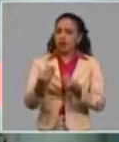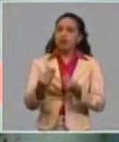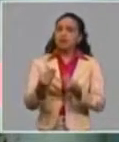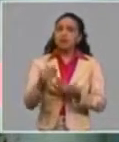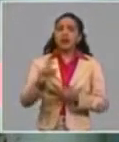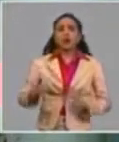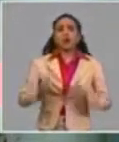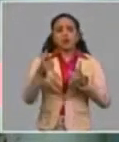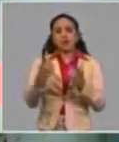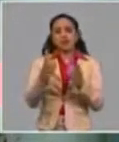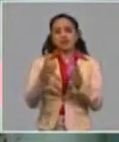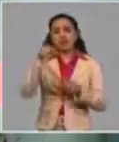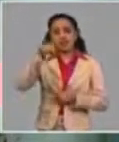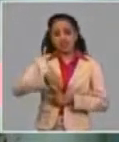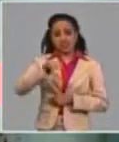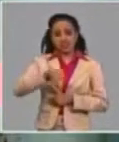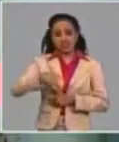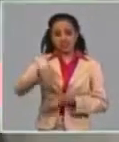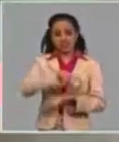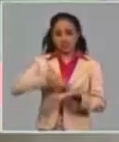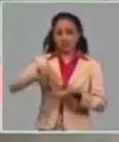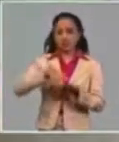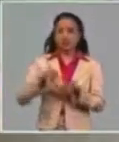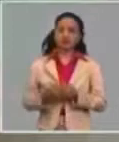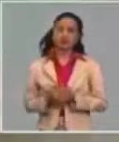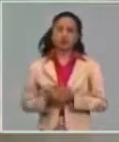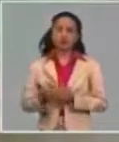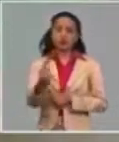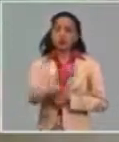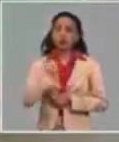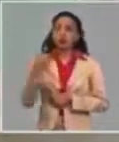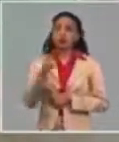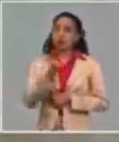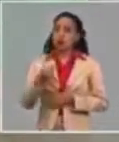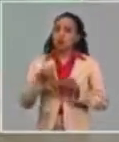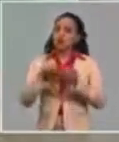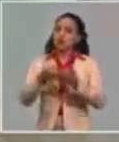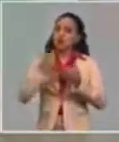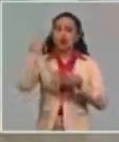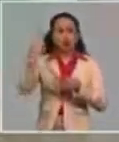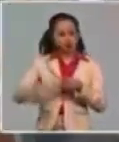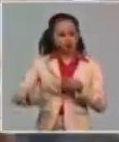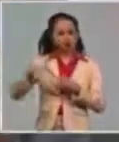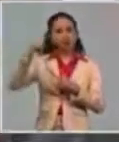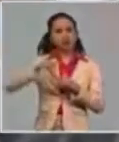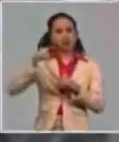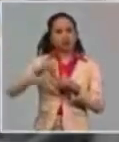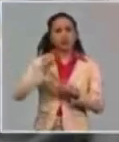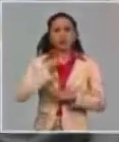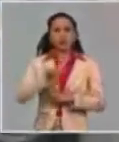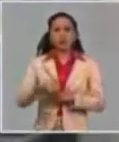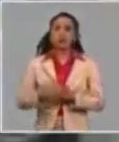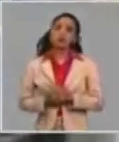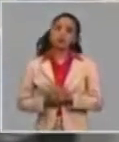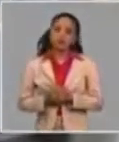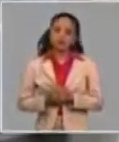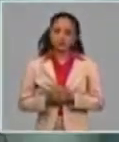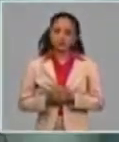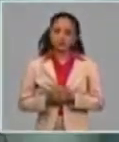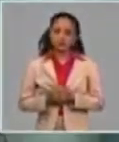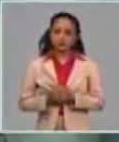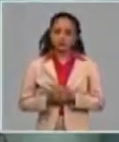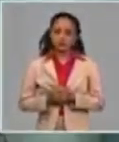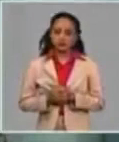cumplir las necesidades de este producto. Además, hemos estado apoyando con otras actividades, como son el caso